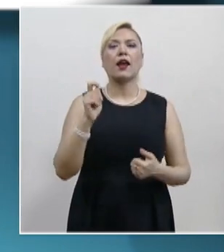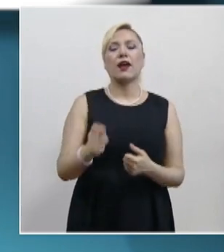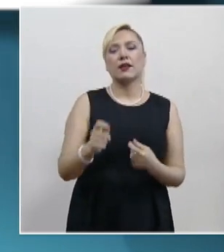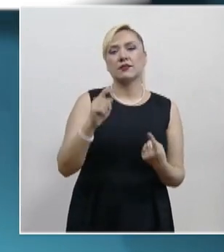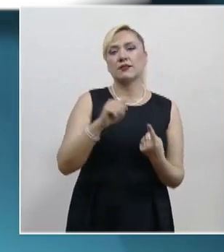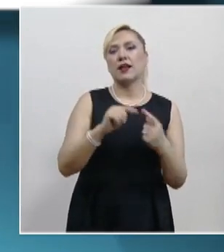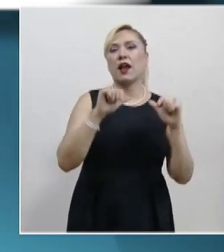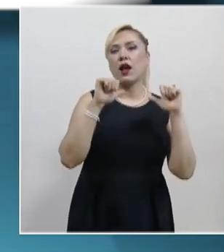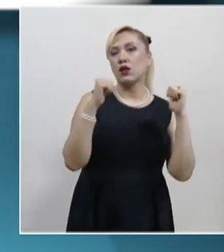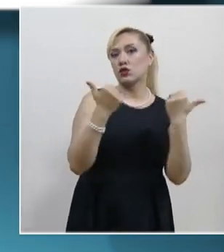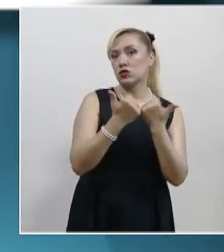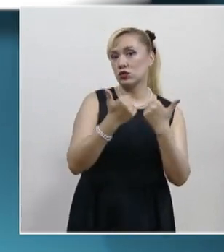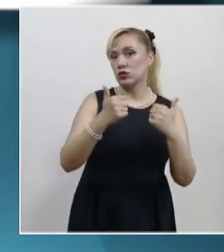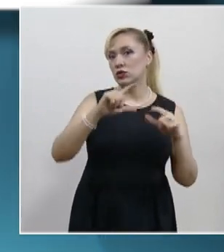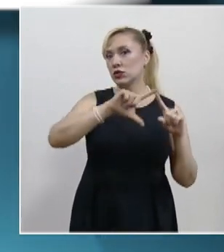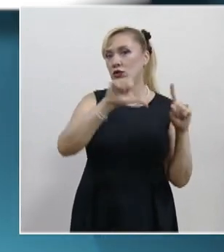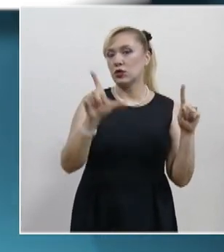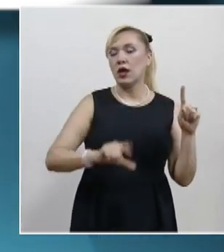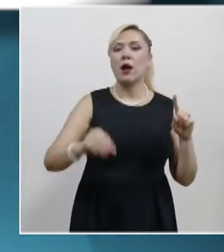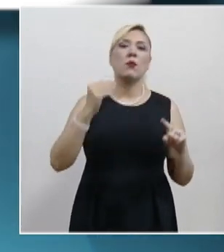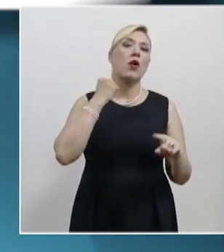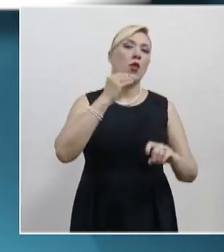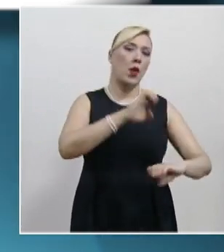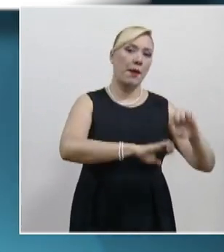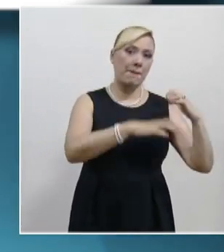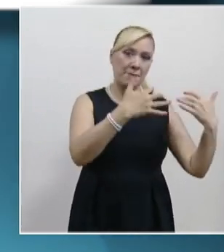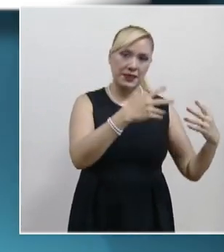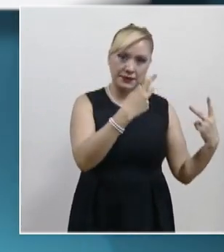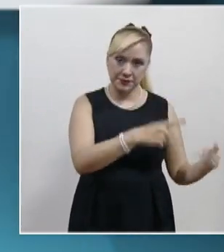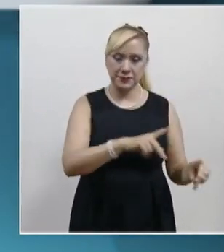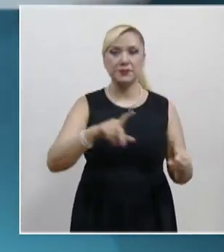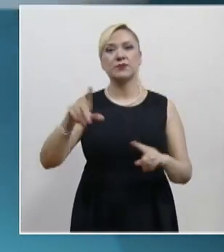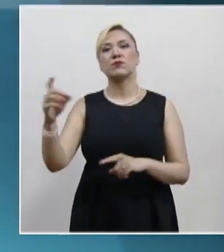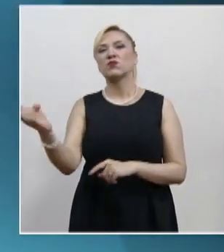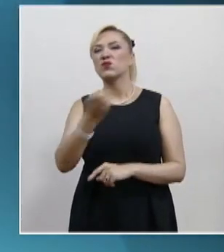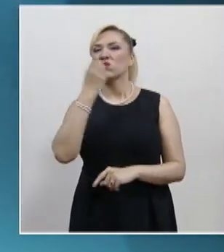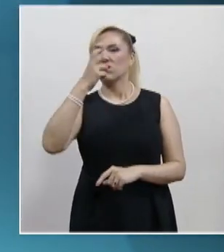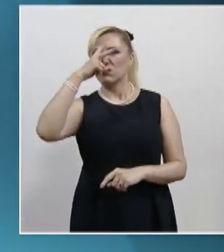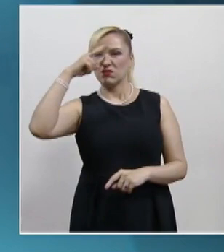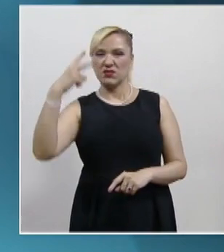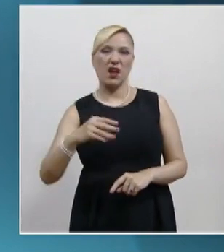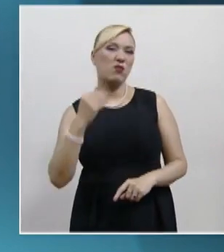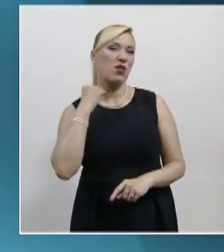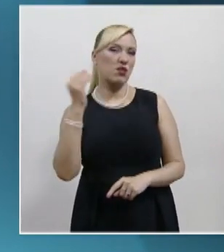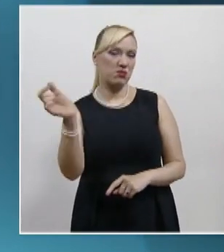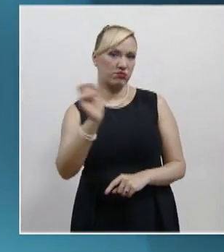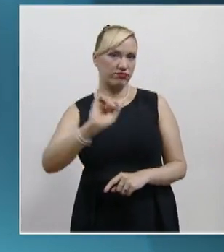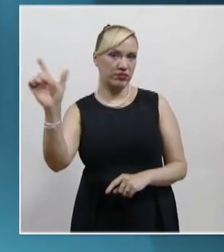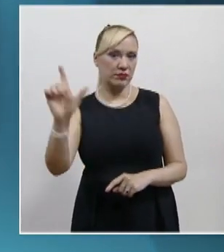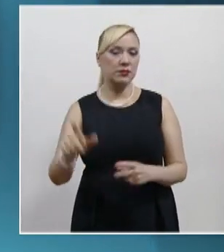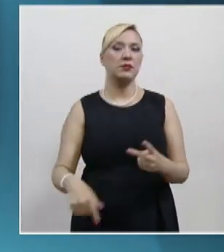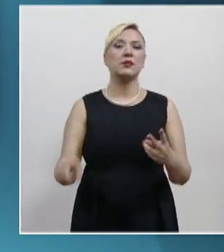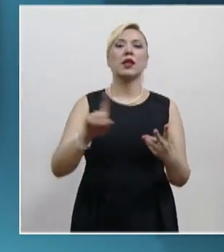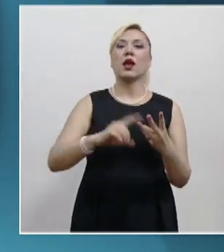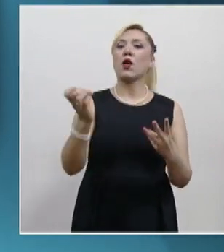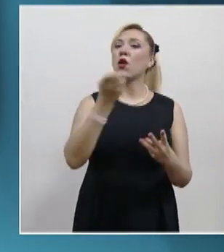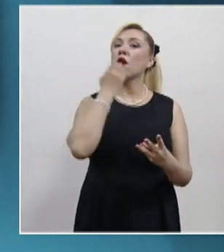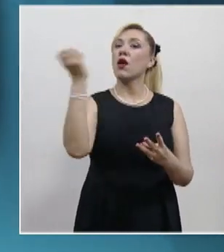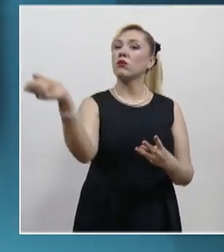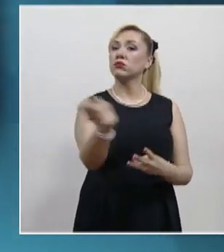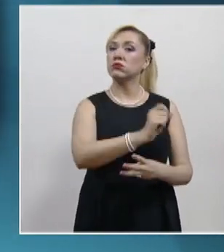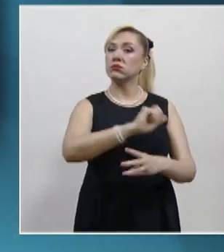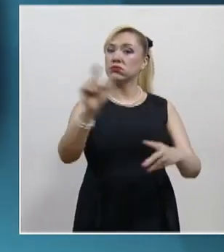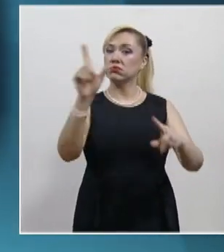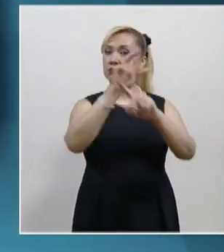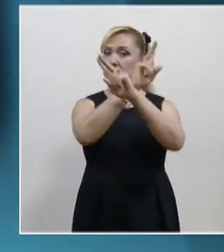por la Asociación Nacional de Abogados de Empresa, la Barra Mexicana Colegio de Abogados y el Ilustre y Nacional Colegio de Abogados, refrendaron el compromiso